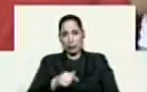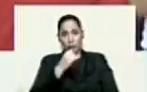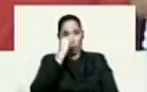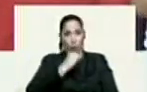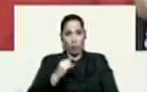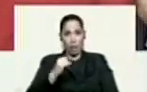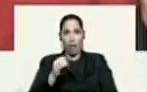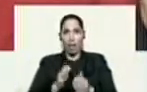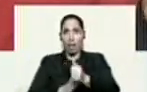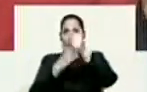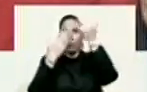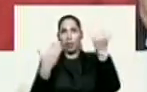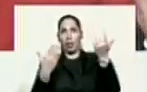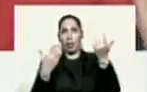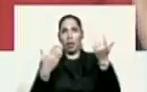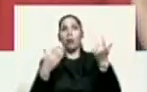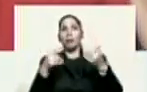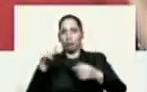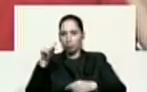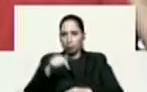Si se atreven le dan una pela,